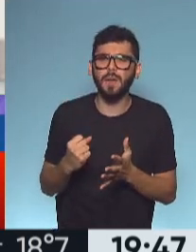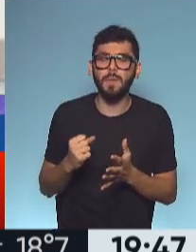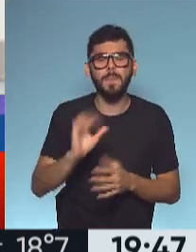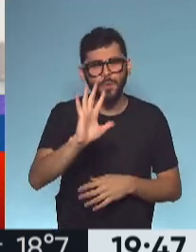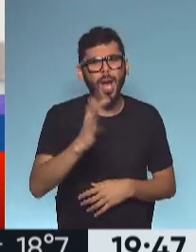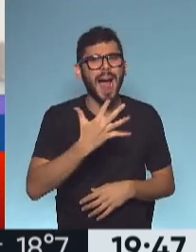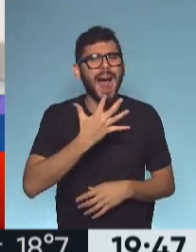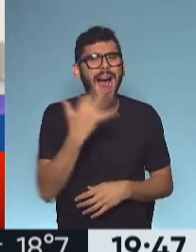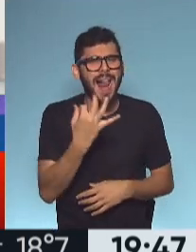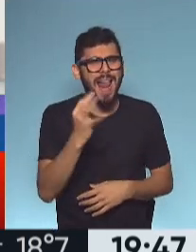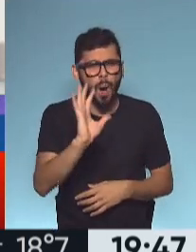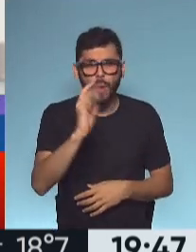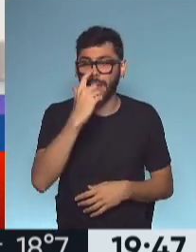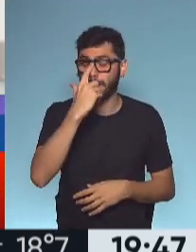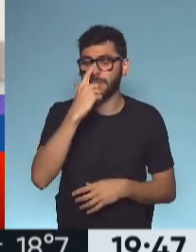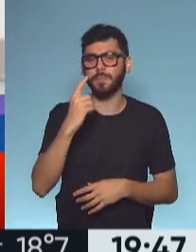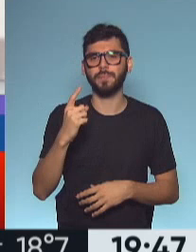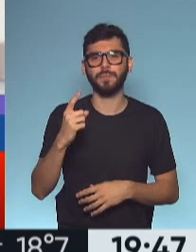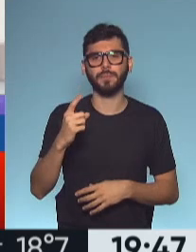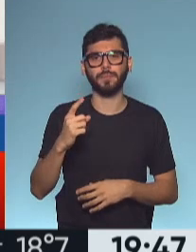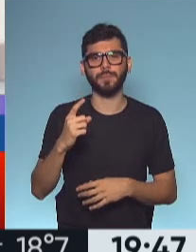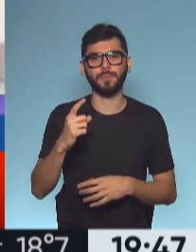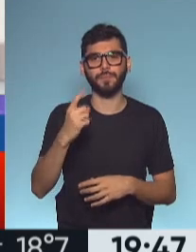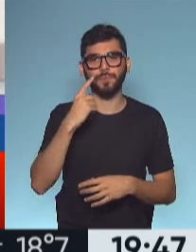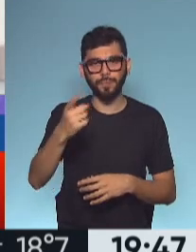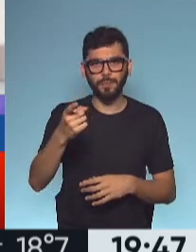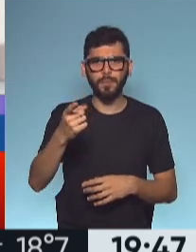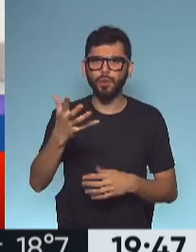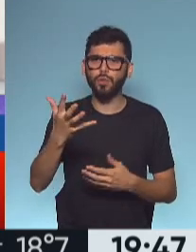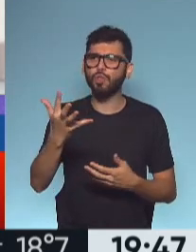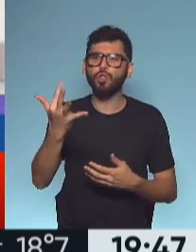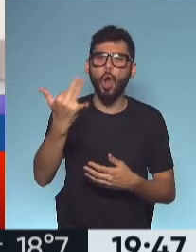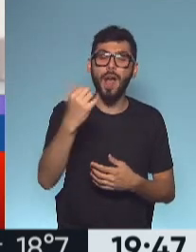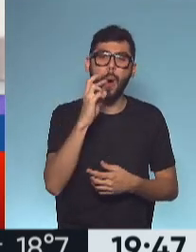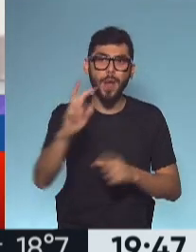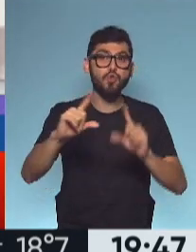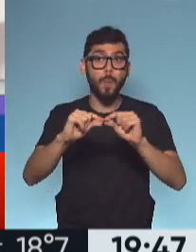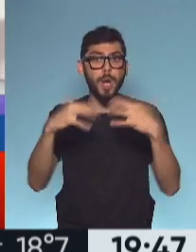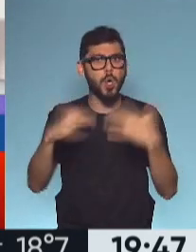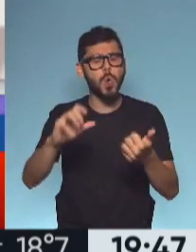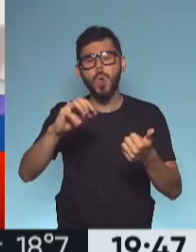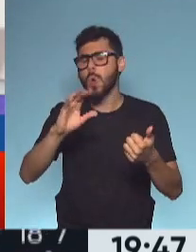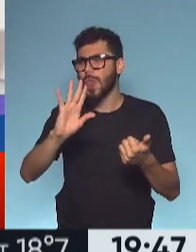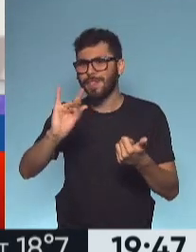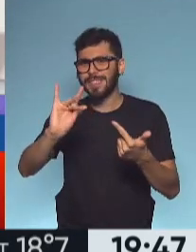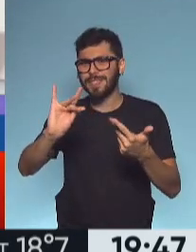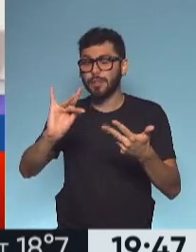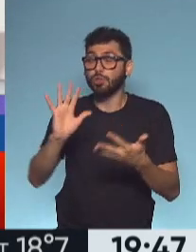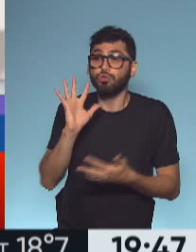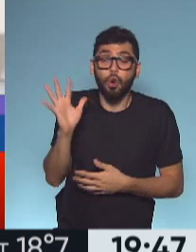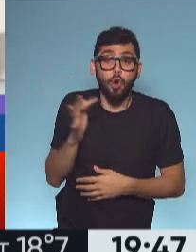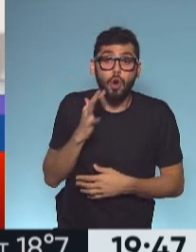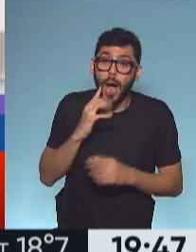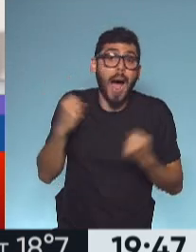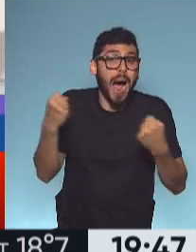es que cuando uno mira los datos de todos los días que son tan duros, no solo coincido, sino comprendo